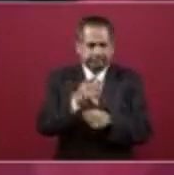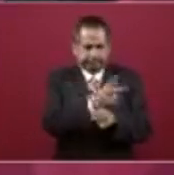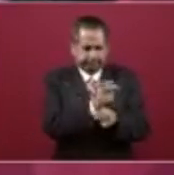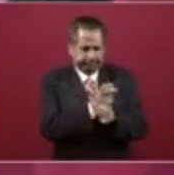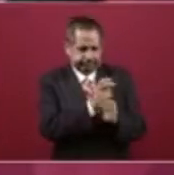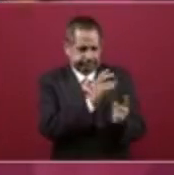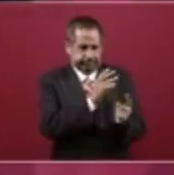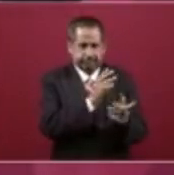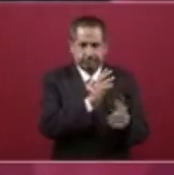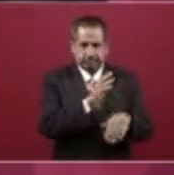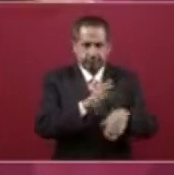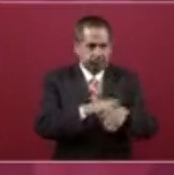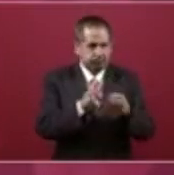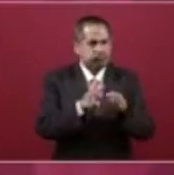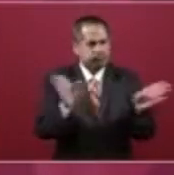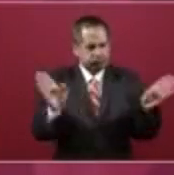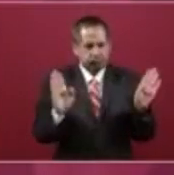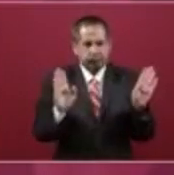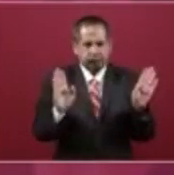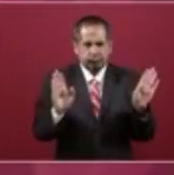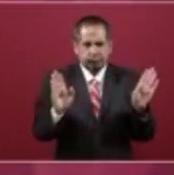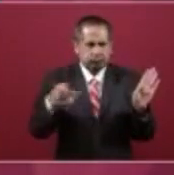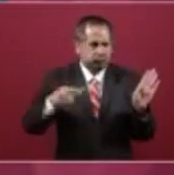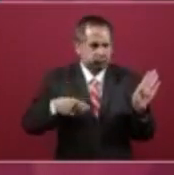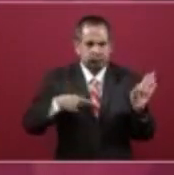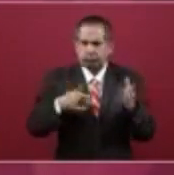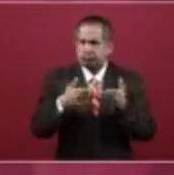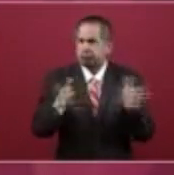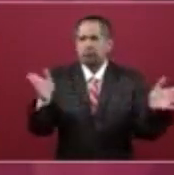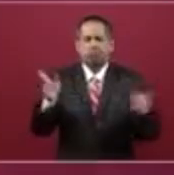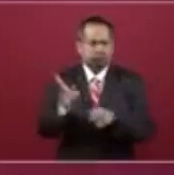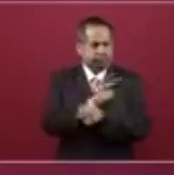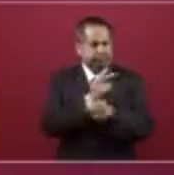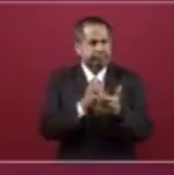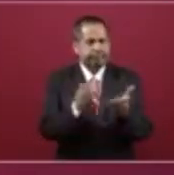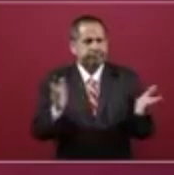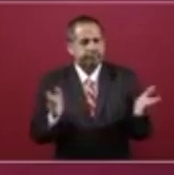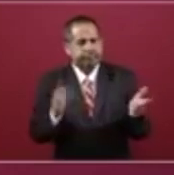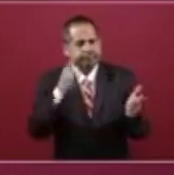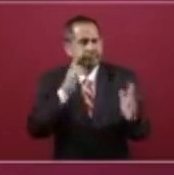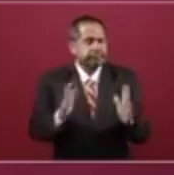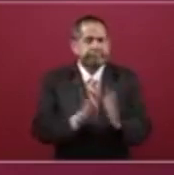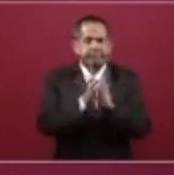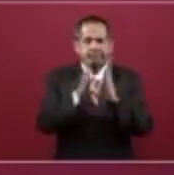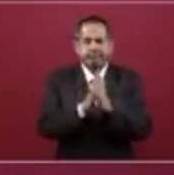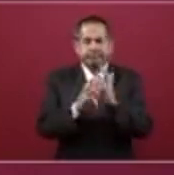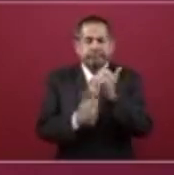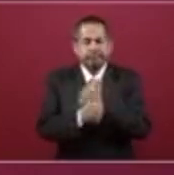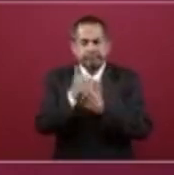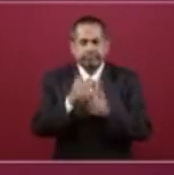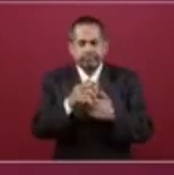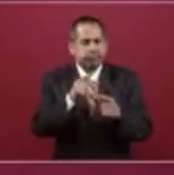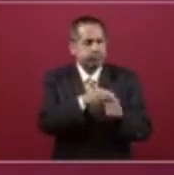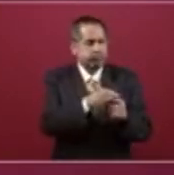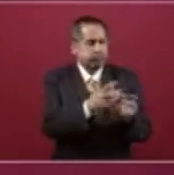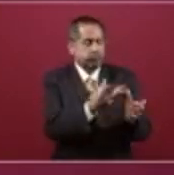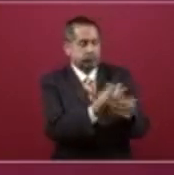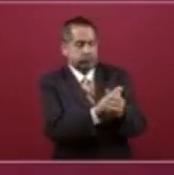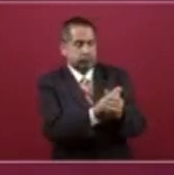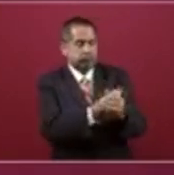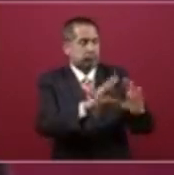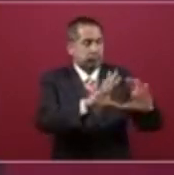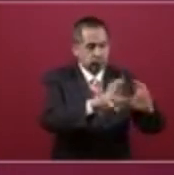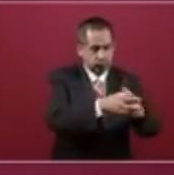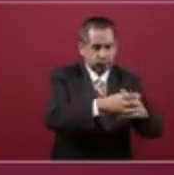se invita abiertamente a las empresas a participar, ellos se agrupan